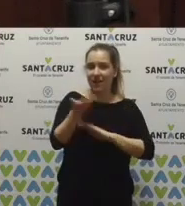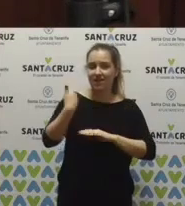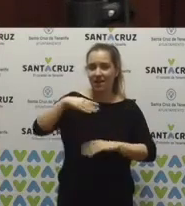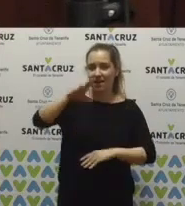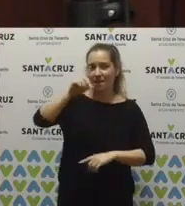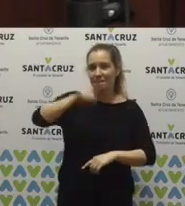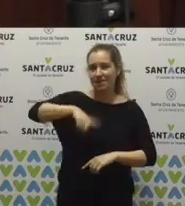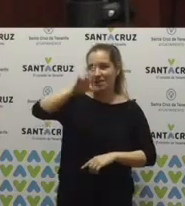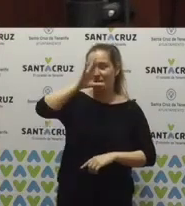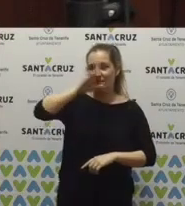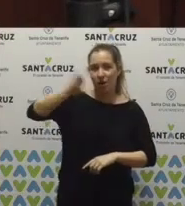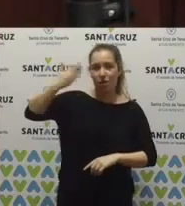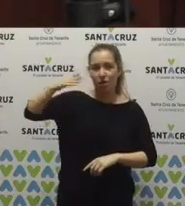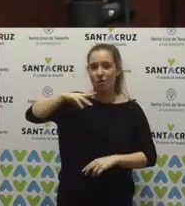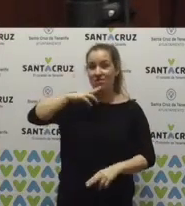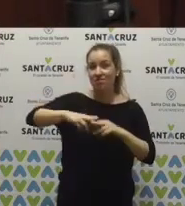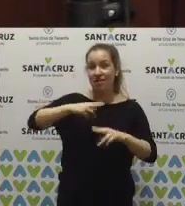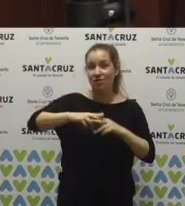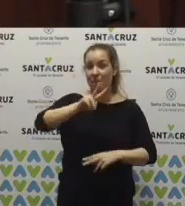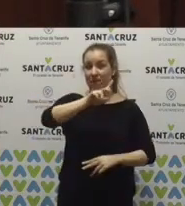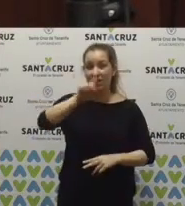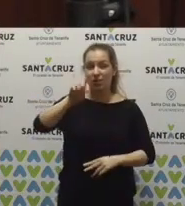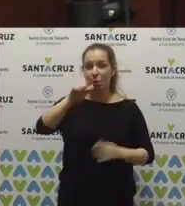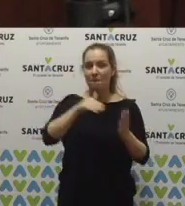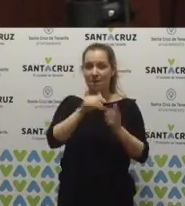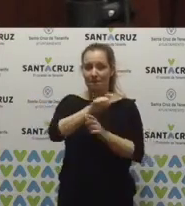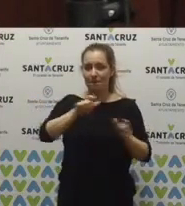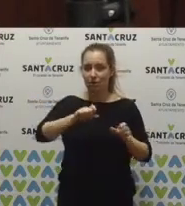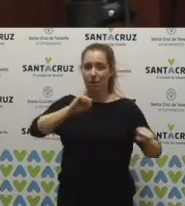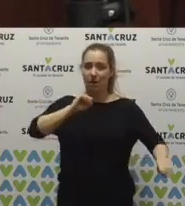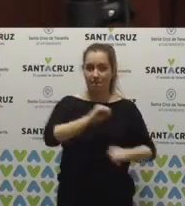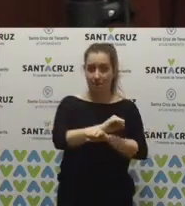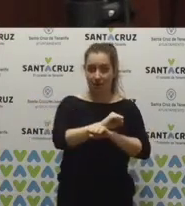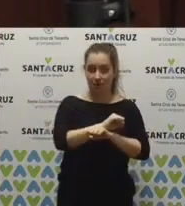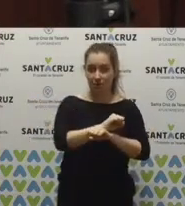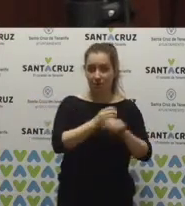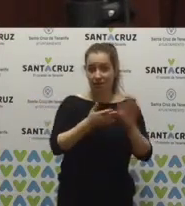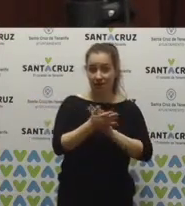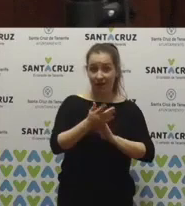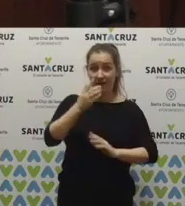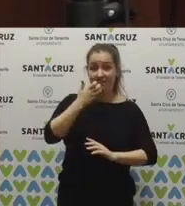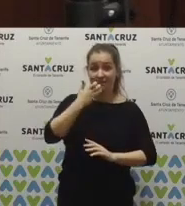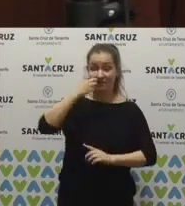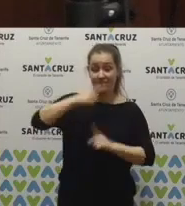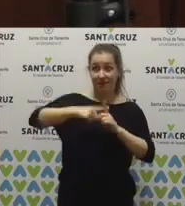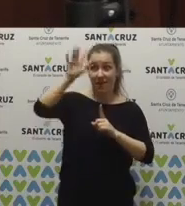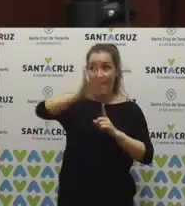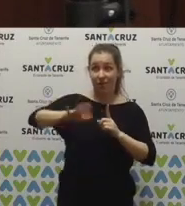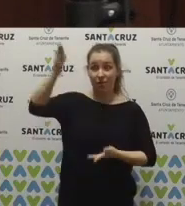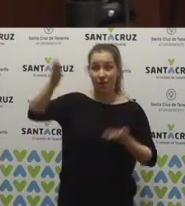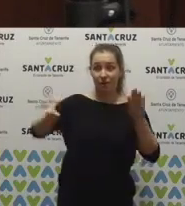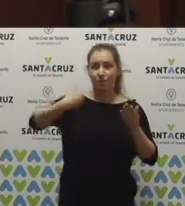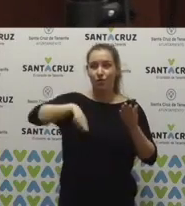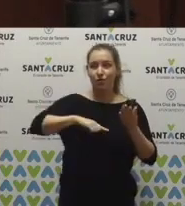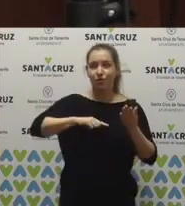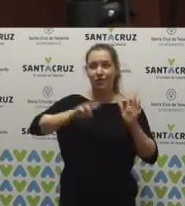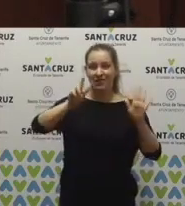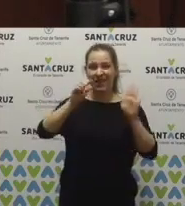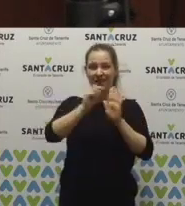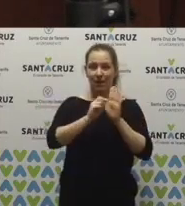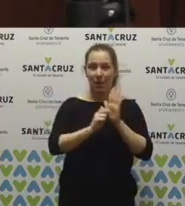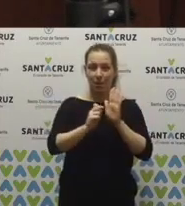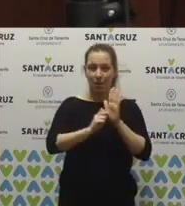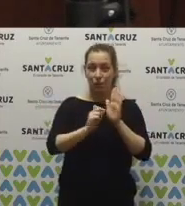de 21 mil desempleados siete puntos por encima nada más y nada menos que a nivel nacional entonces la tramitación yo lo que no puedo hacer